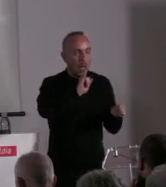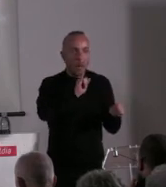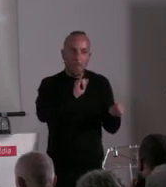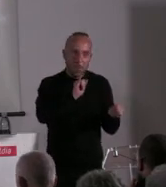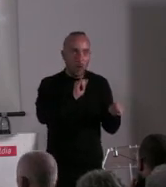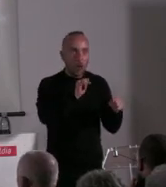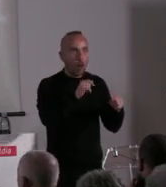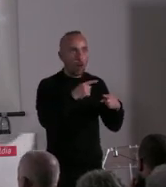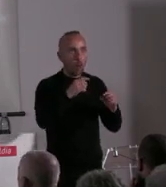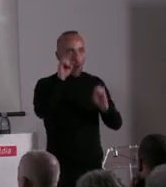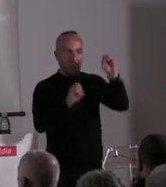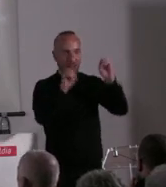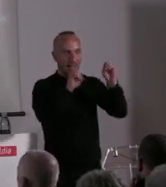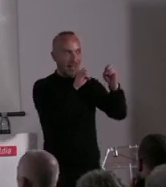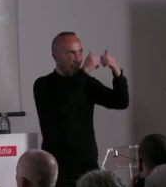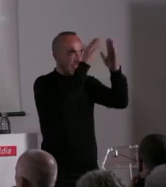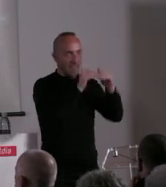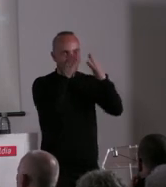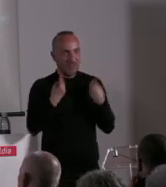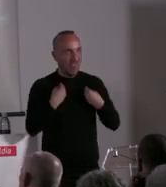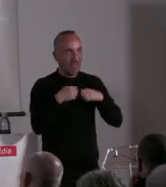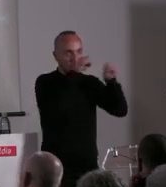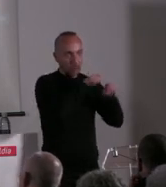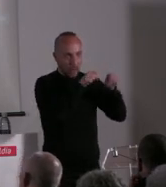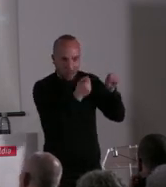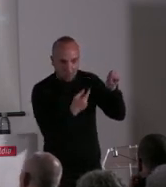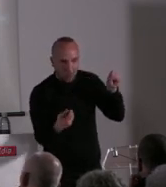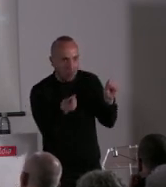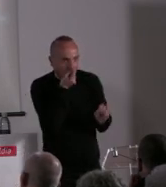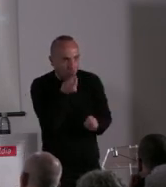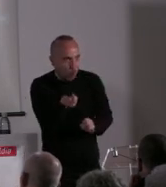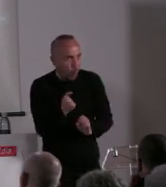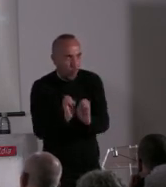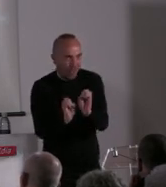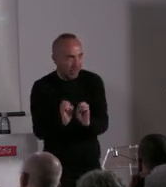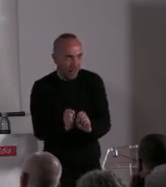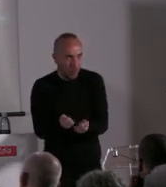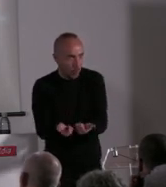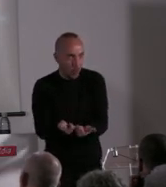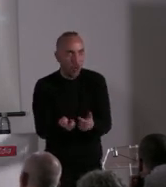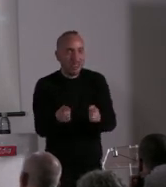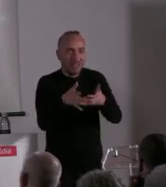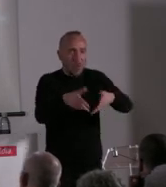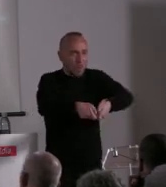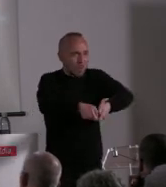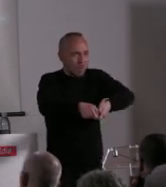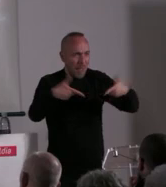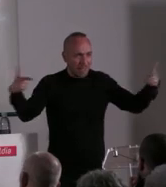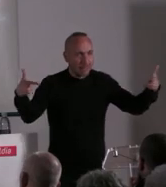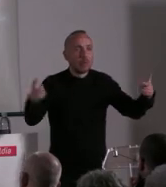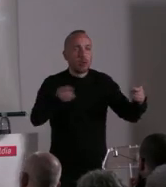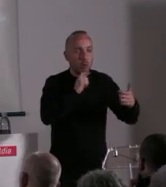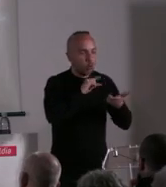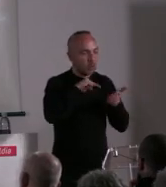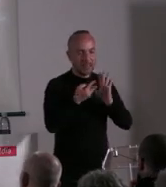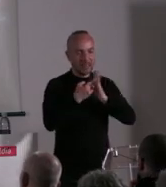de las viviendas protegidas en Cataluña, y el salto de escala vendrá por sistematizar los proyectos, los procesos. Ahora